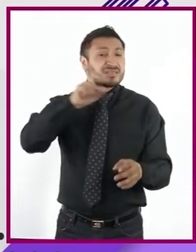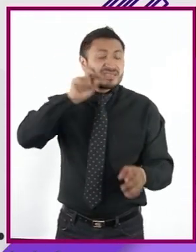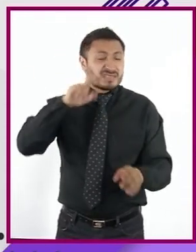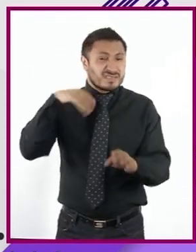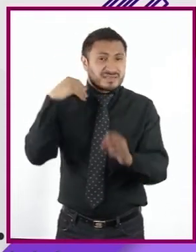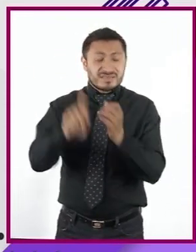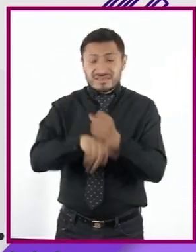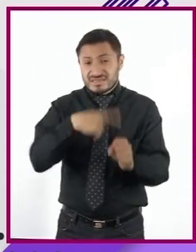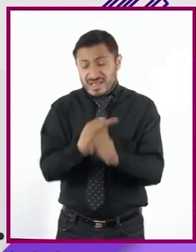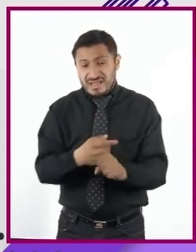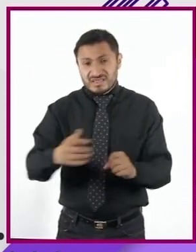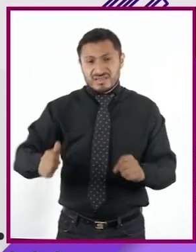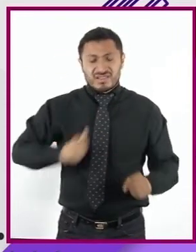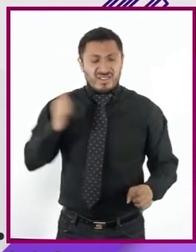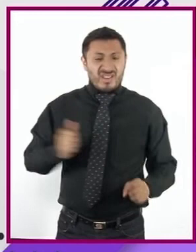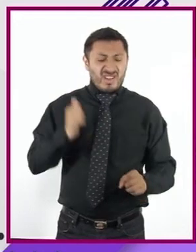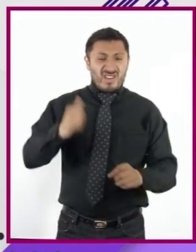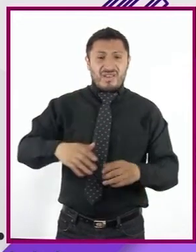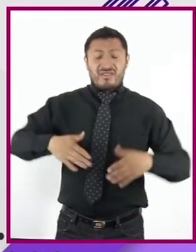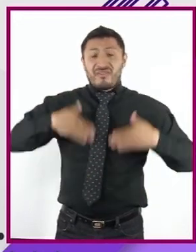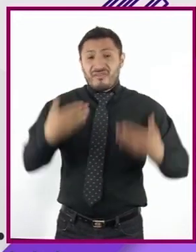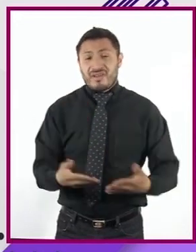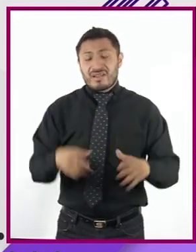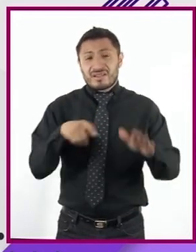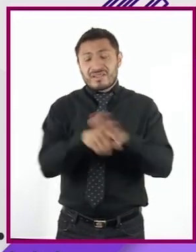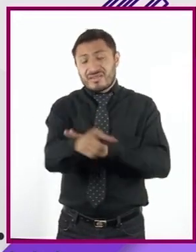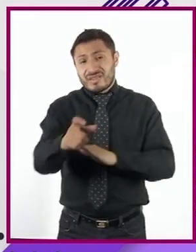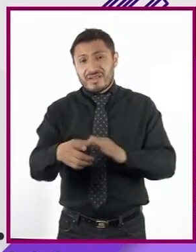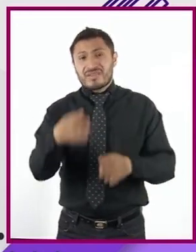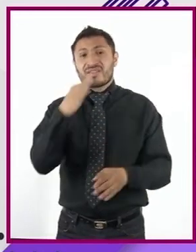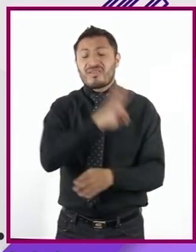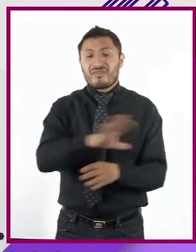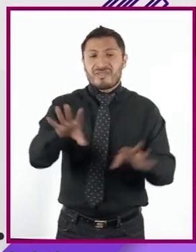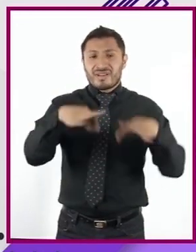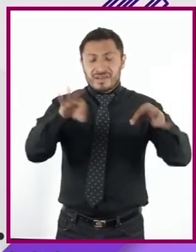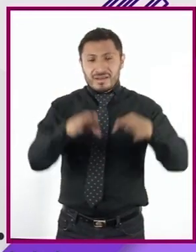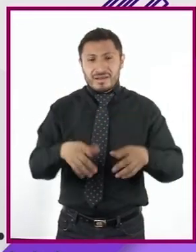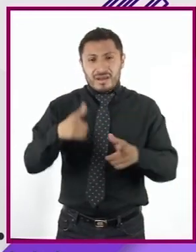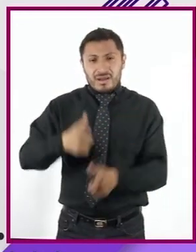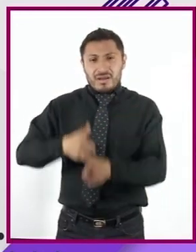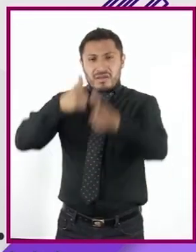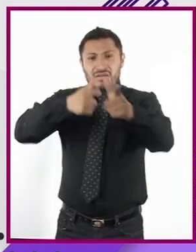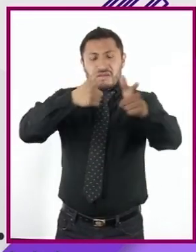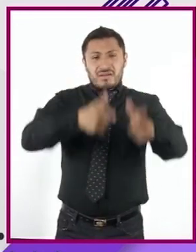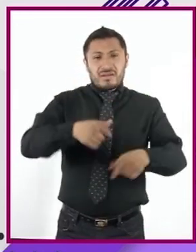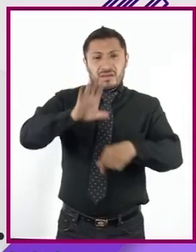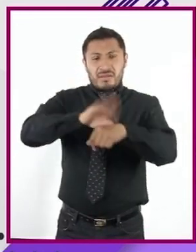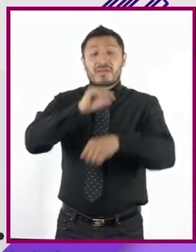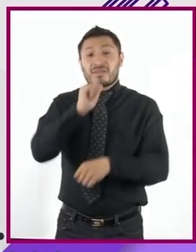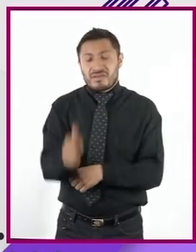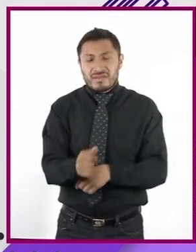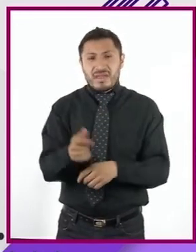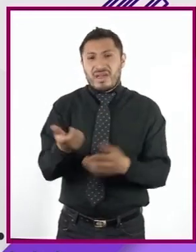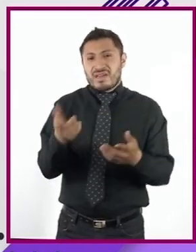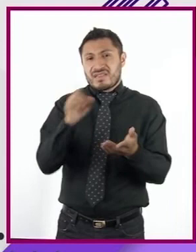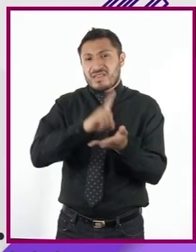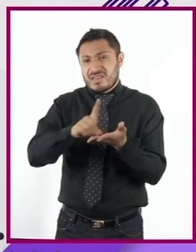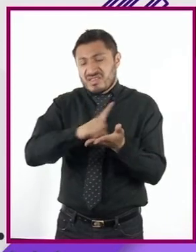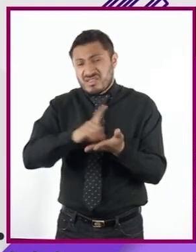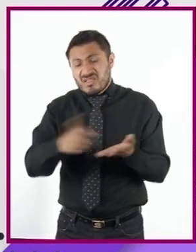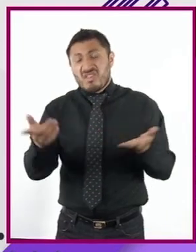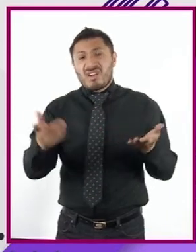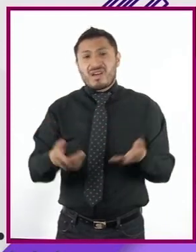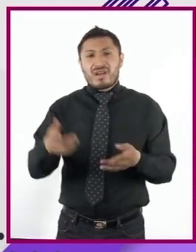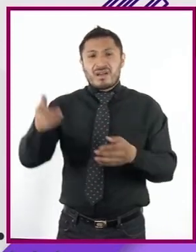confianza, fraude, falsificación de documentos, portar armas sin permiso, el narcotráfico, la tala